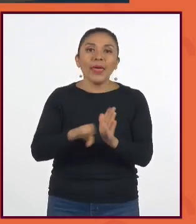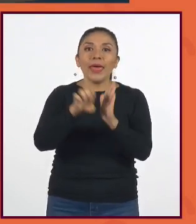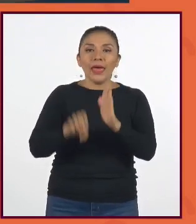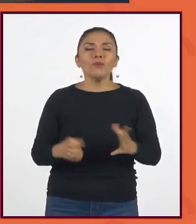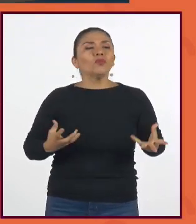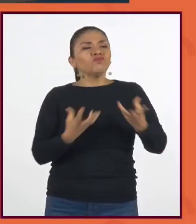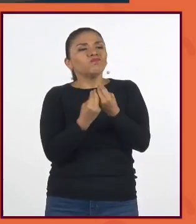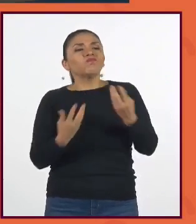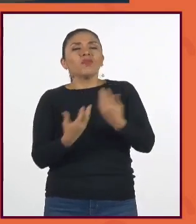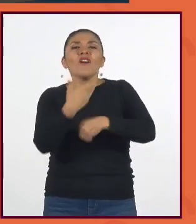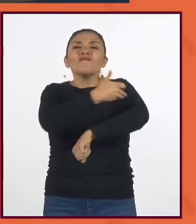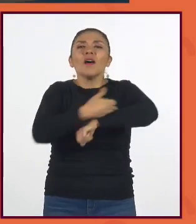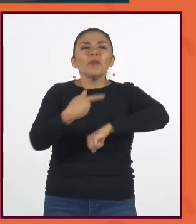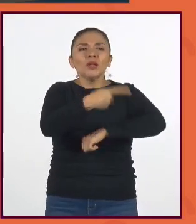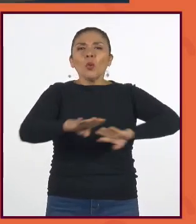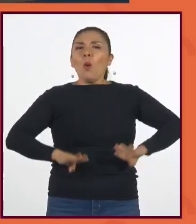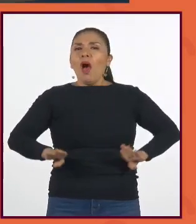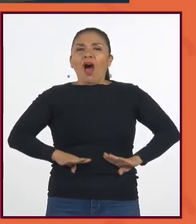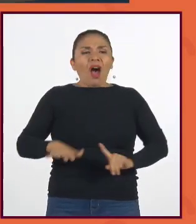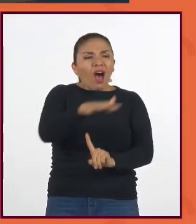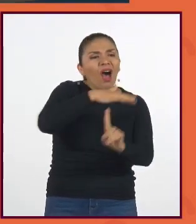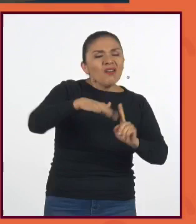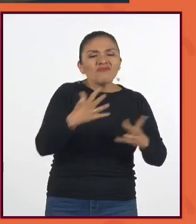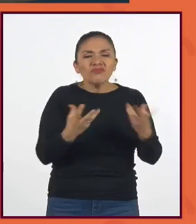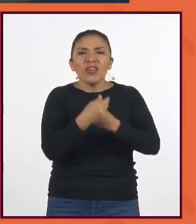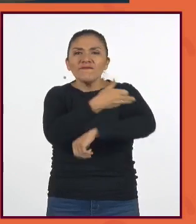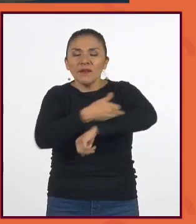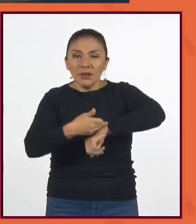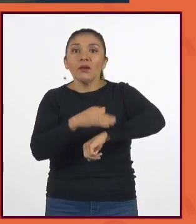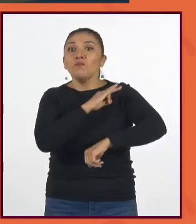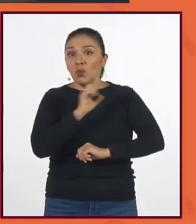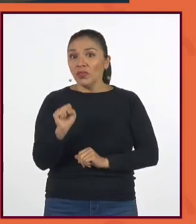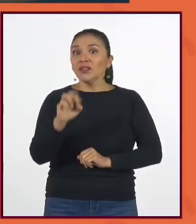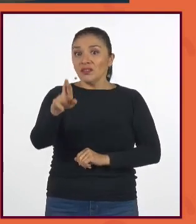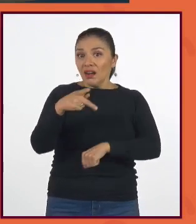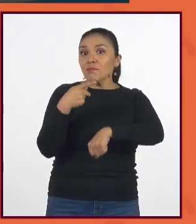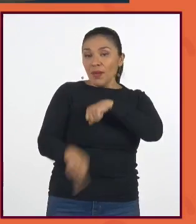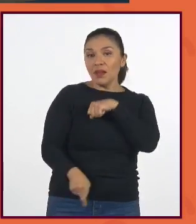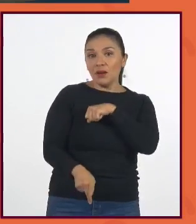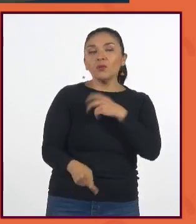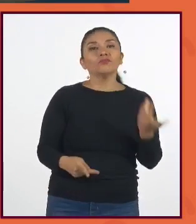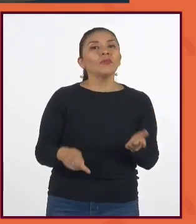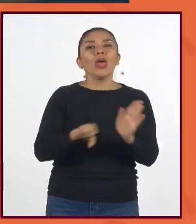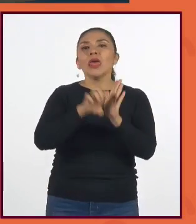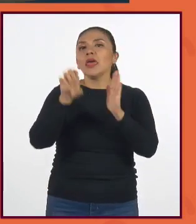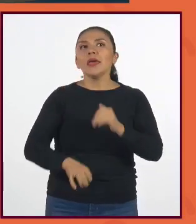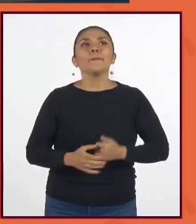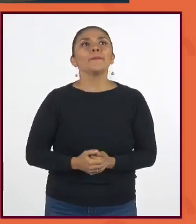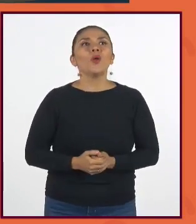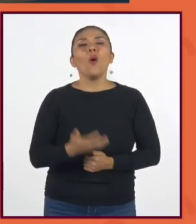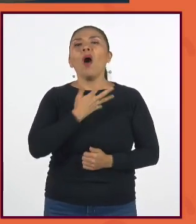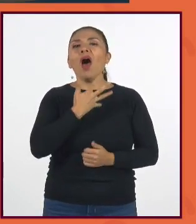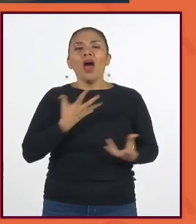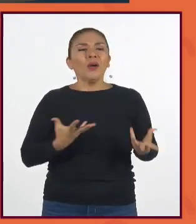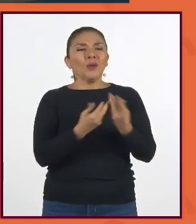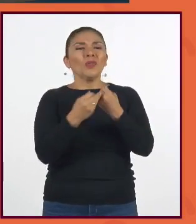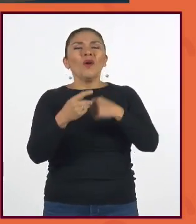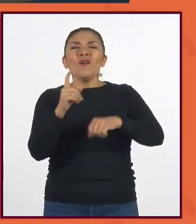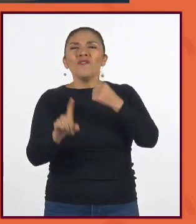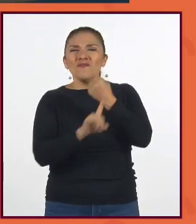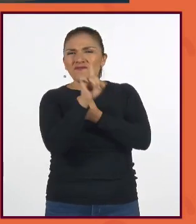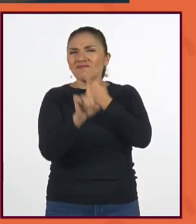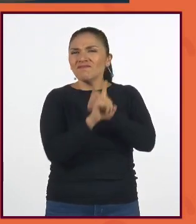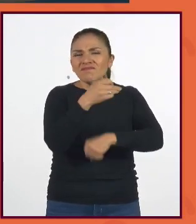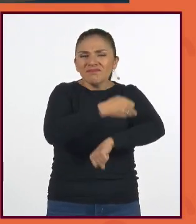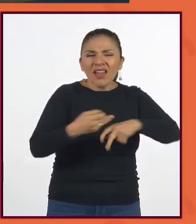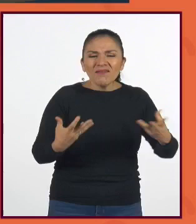uno de los factores de riesgo reconocidos. Estas dinámicas familiares